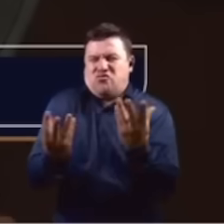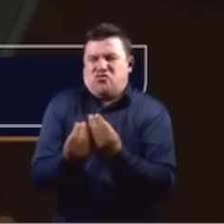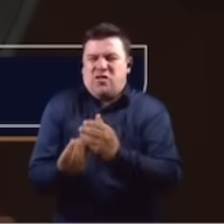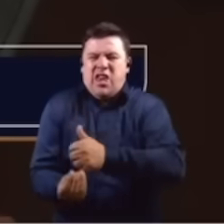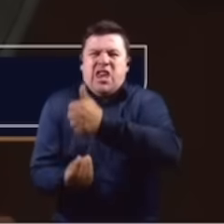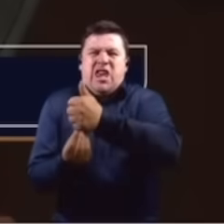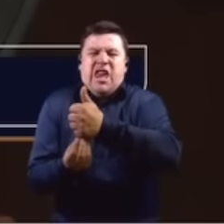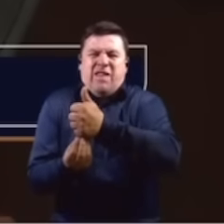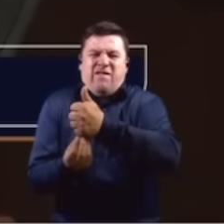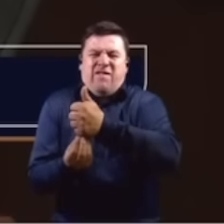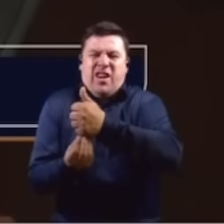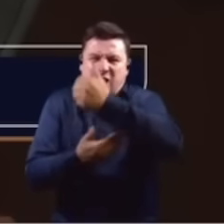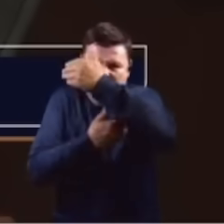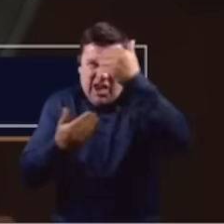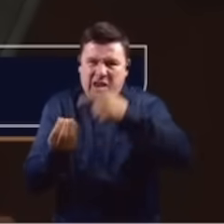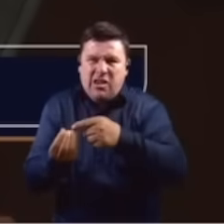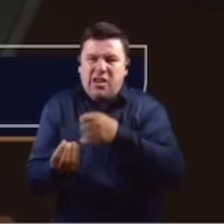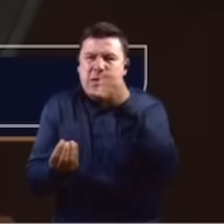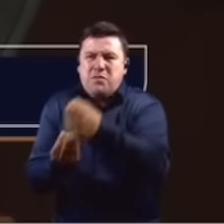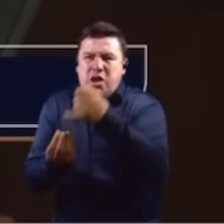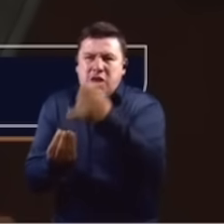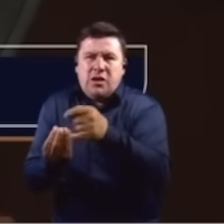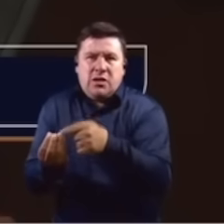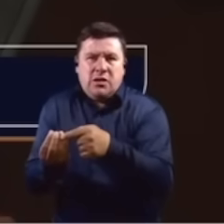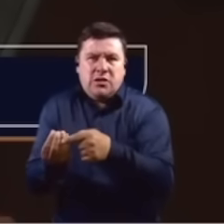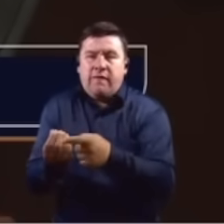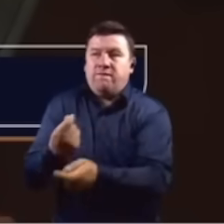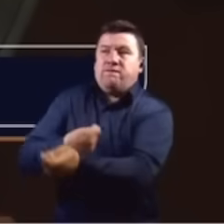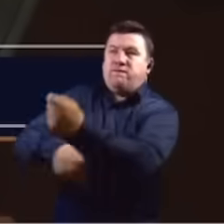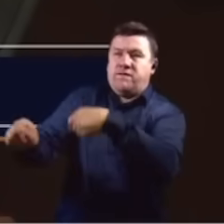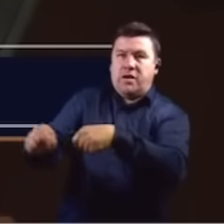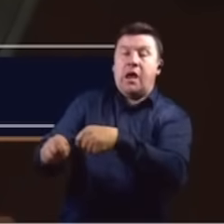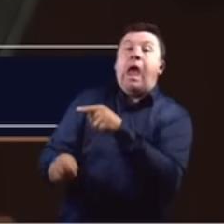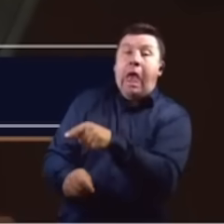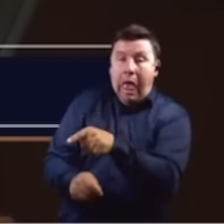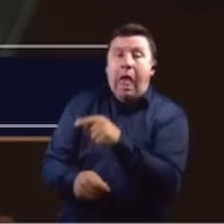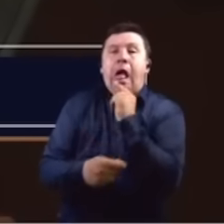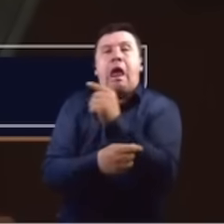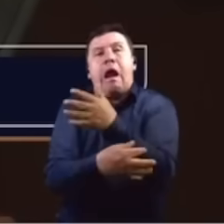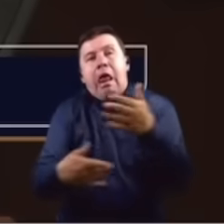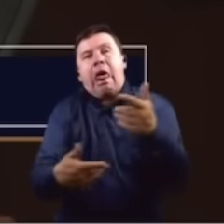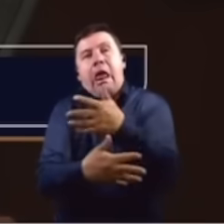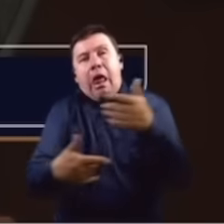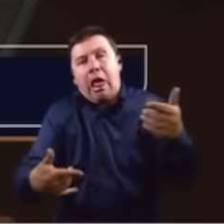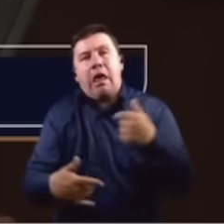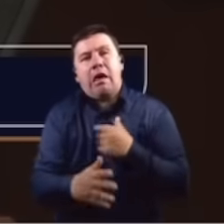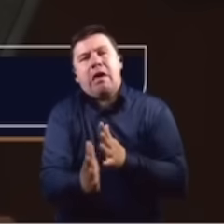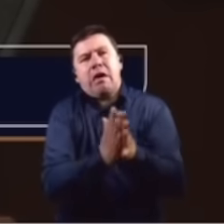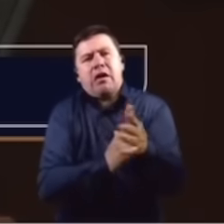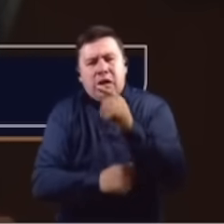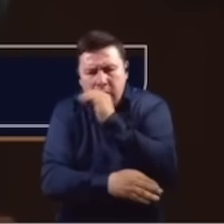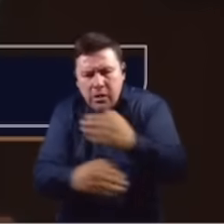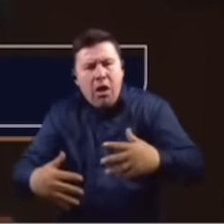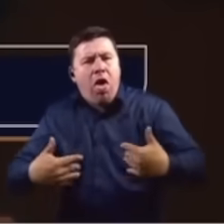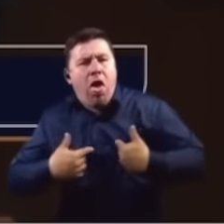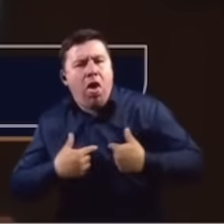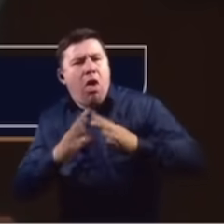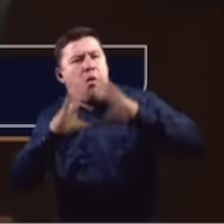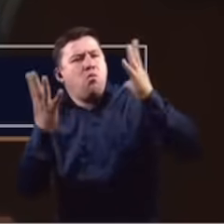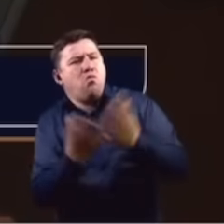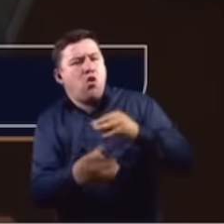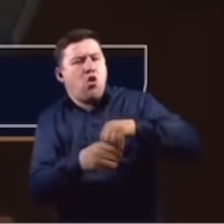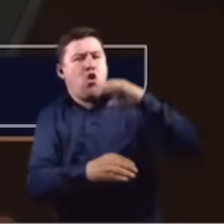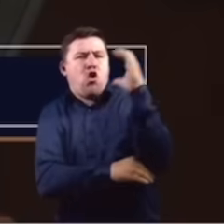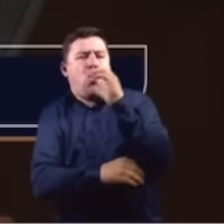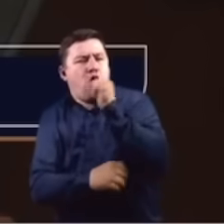a un pedófilo. Ellos son los narradores de las historias de millones de niños en el mundo y en